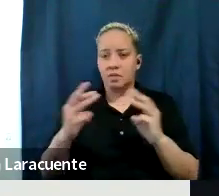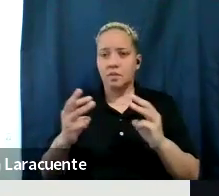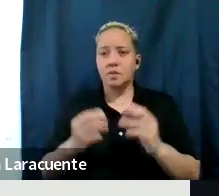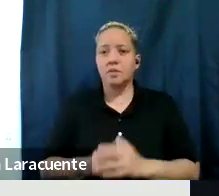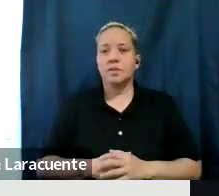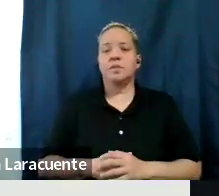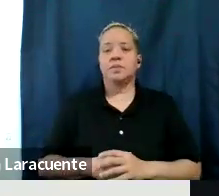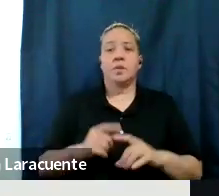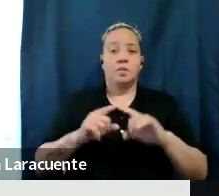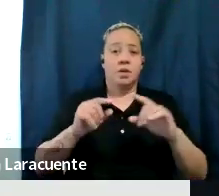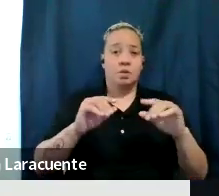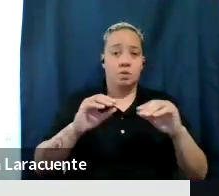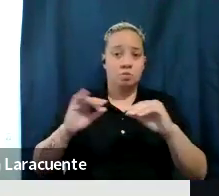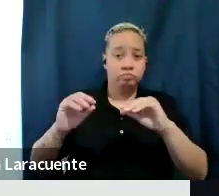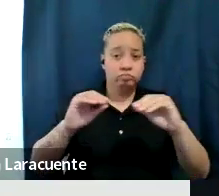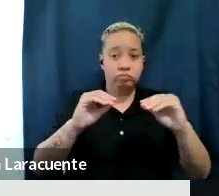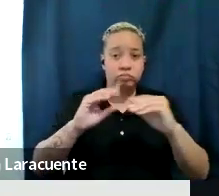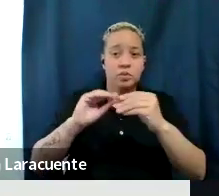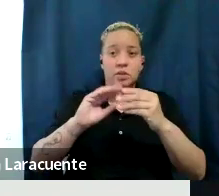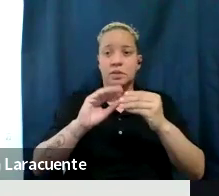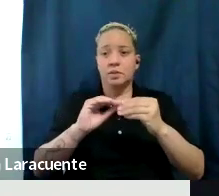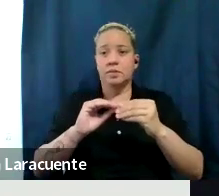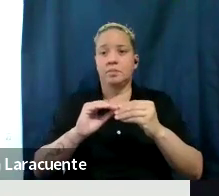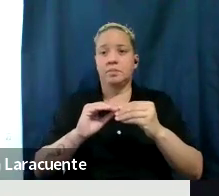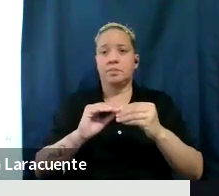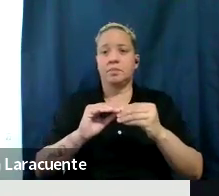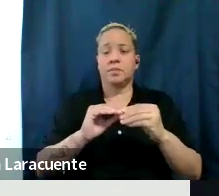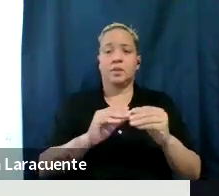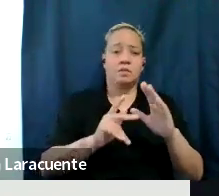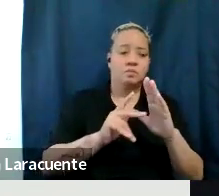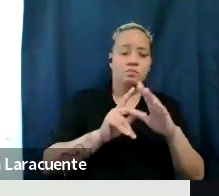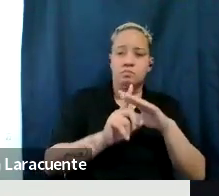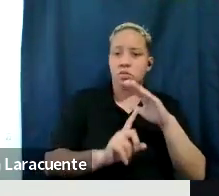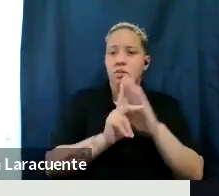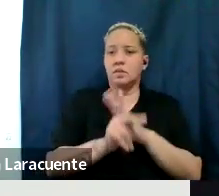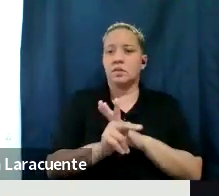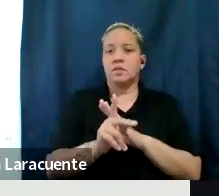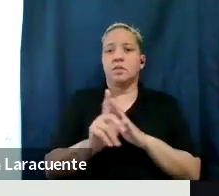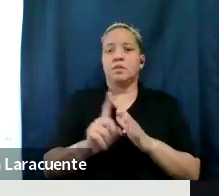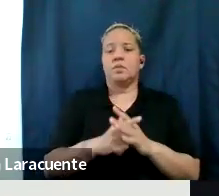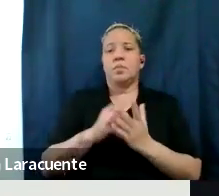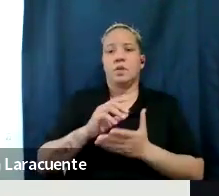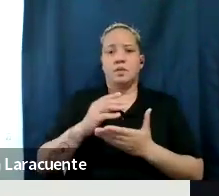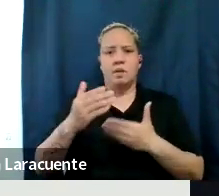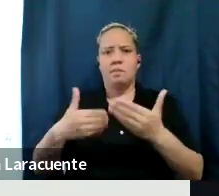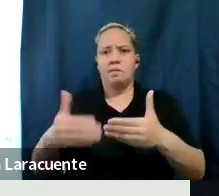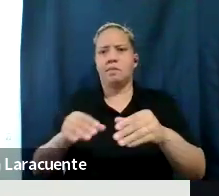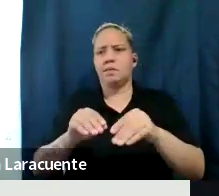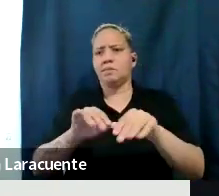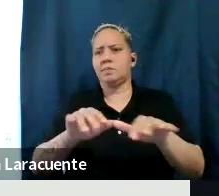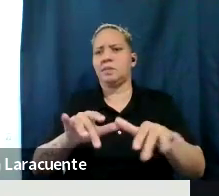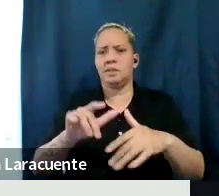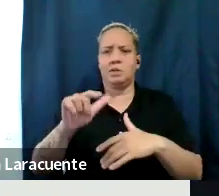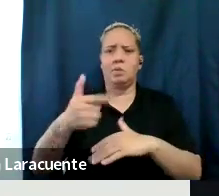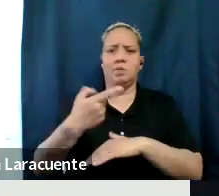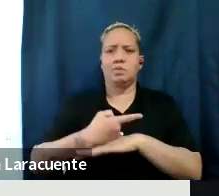Pero los rumores sobre su desaparición y asesinato no empiezan a correr en España hasta pasados unos días,